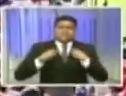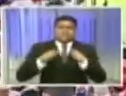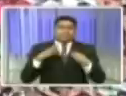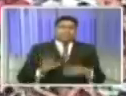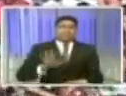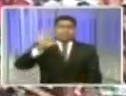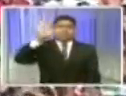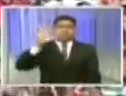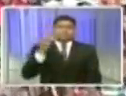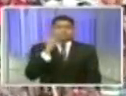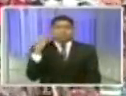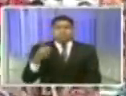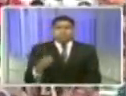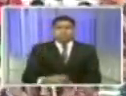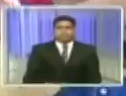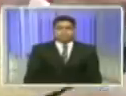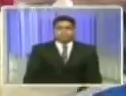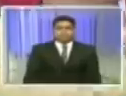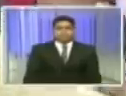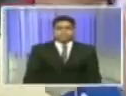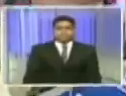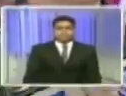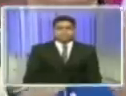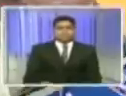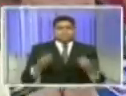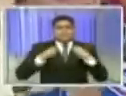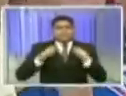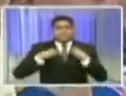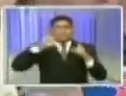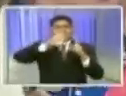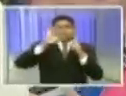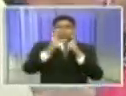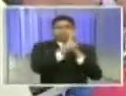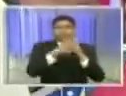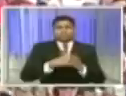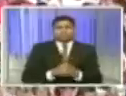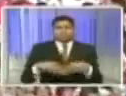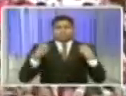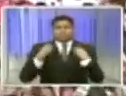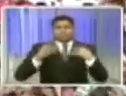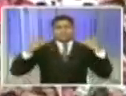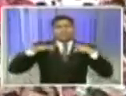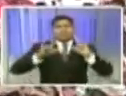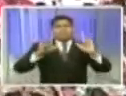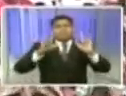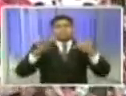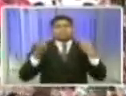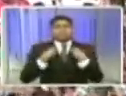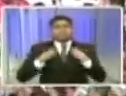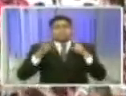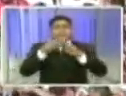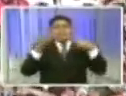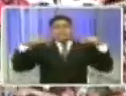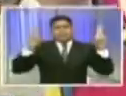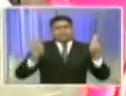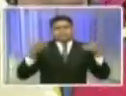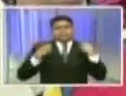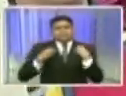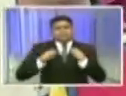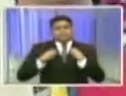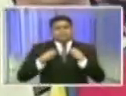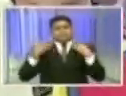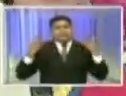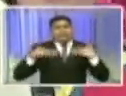patria joven! ¡Que viva la cultura! ¡Que viva el amor! ¡Que viva la paz! ¡Que viva la